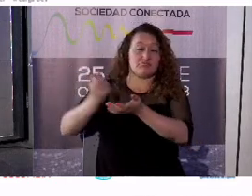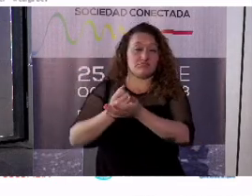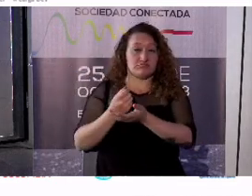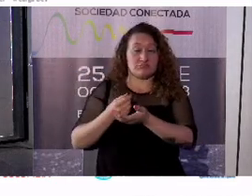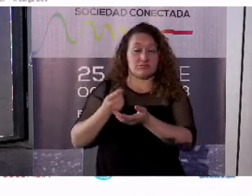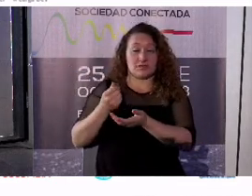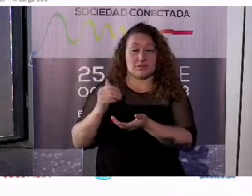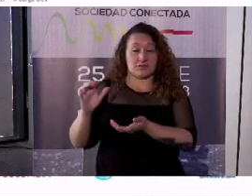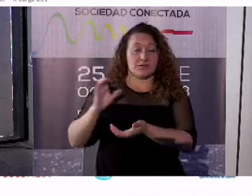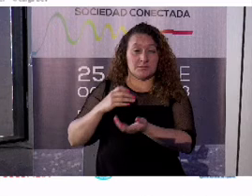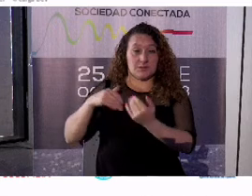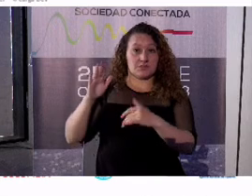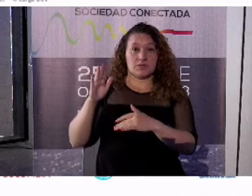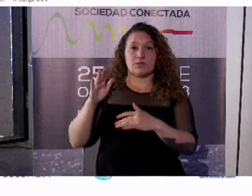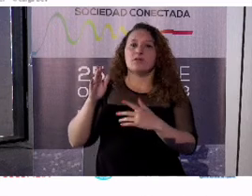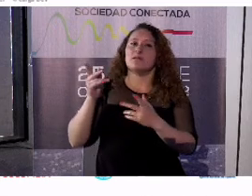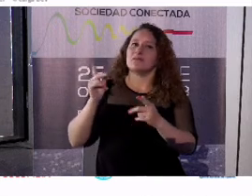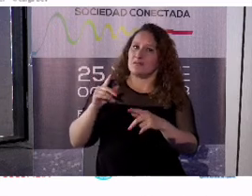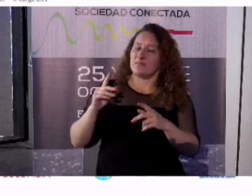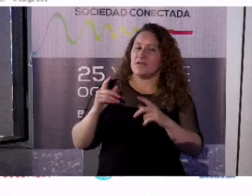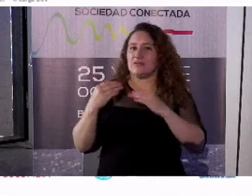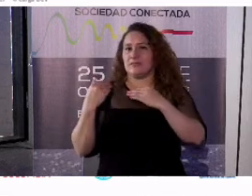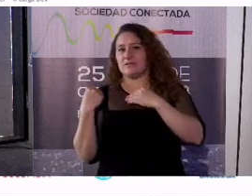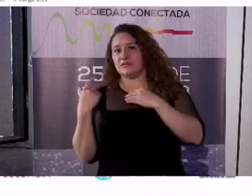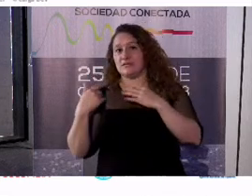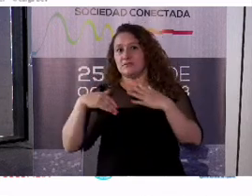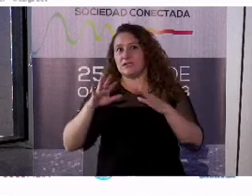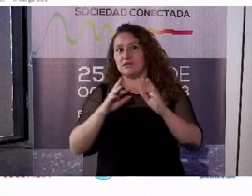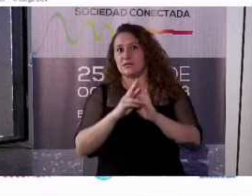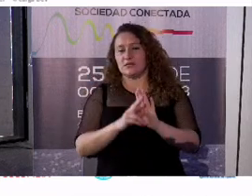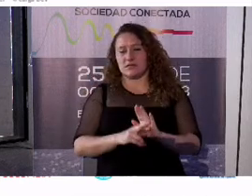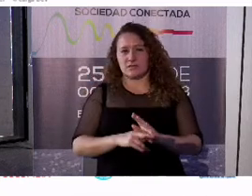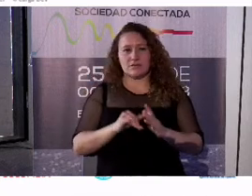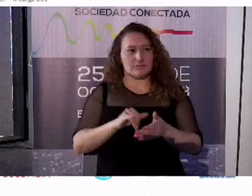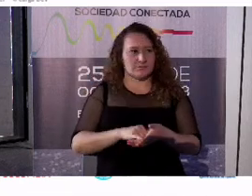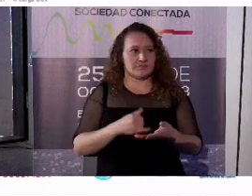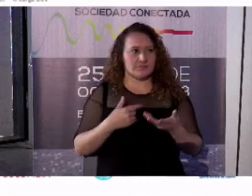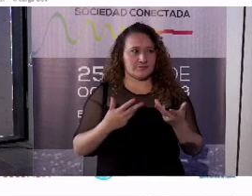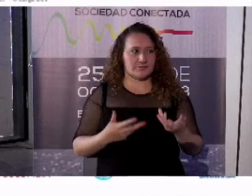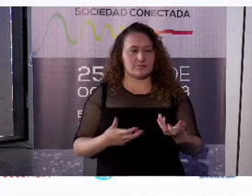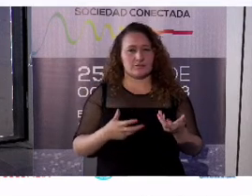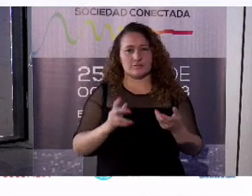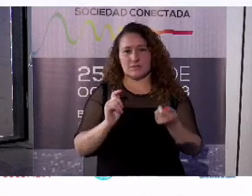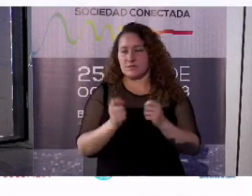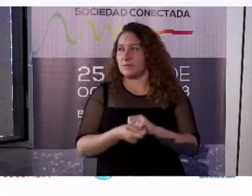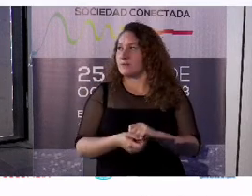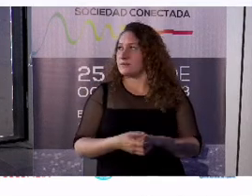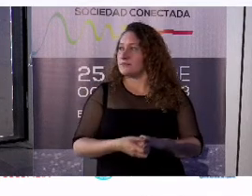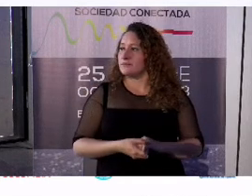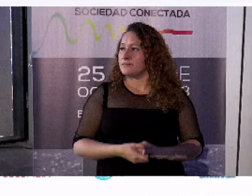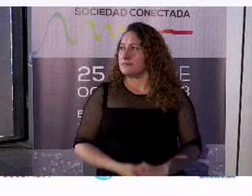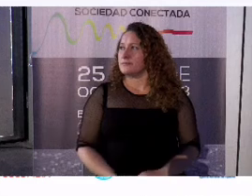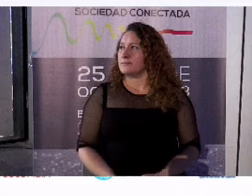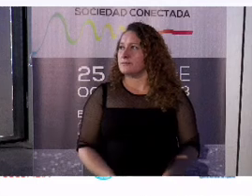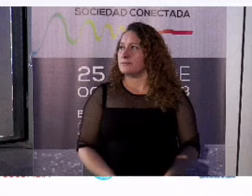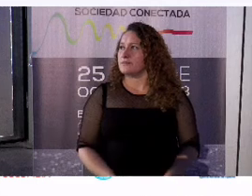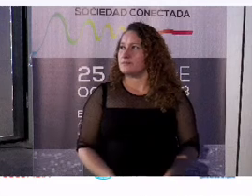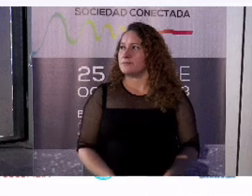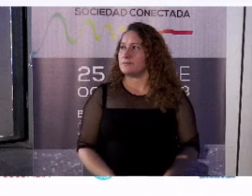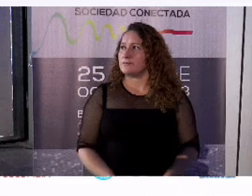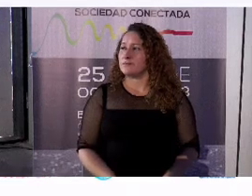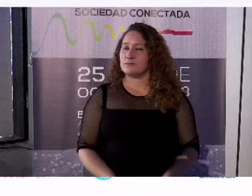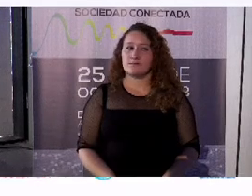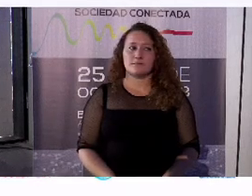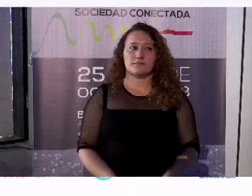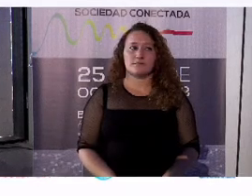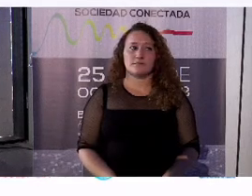es el que uno de los que más carga económica regulatoria tiene Entonces digamos de eso queremos irlo cambiando queremos